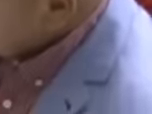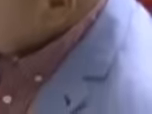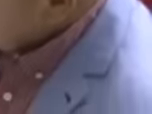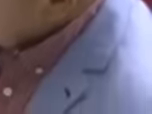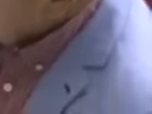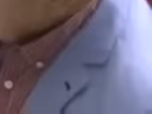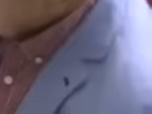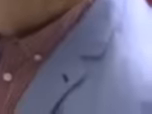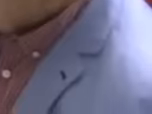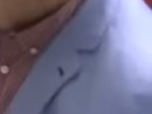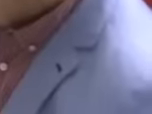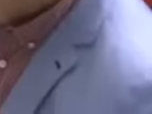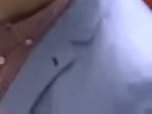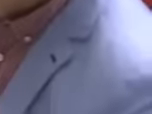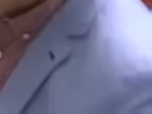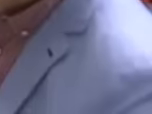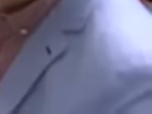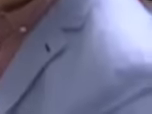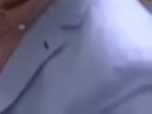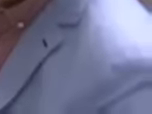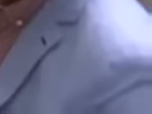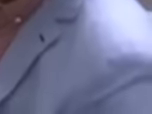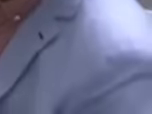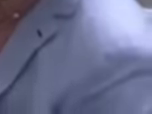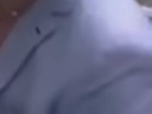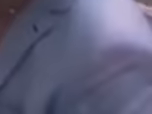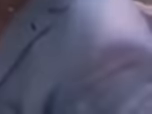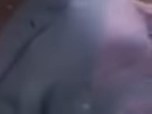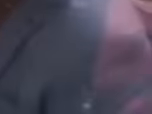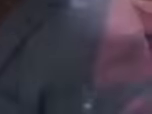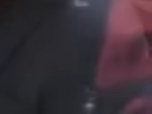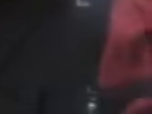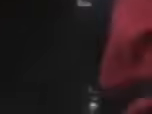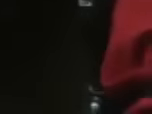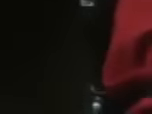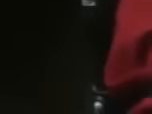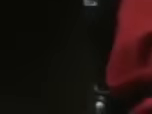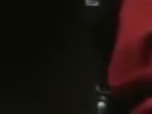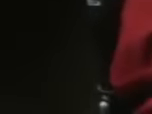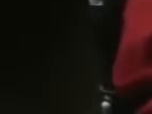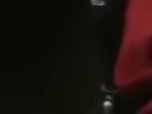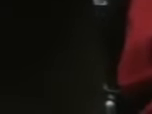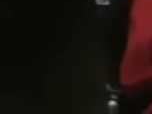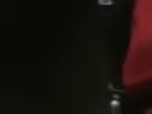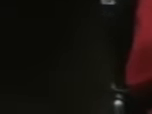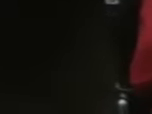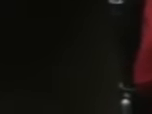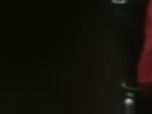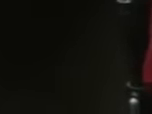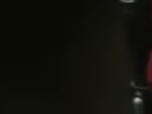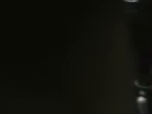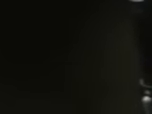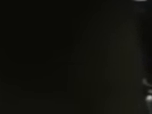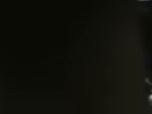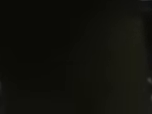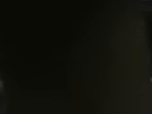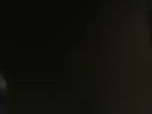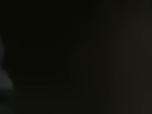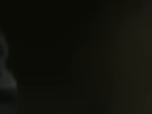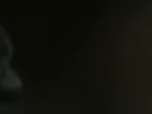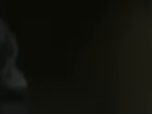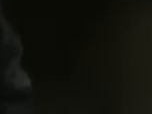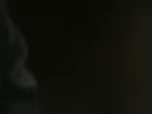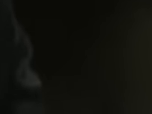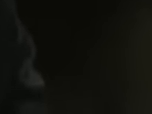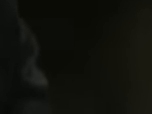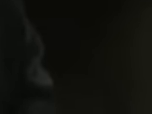económicos destinados a organizaciones con fines políticos o realizar aportes económicos a dichas